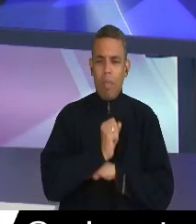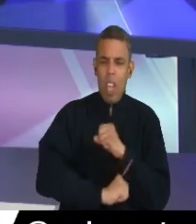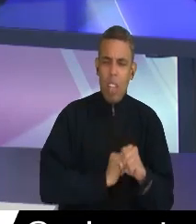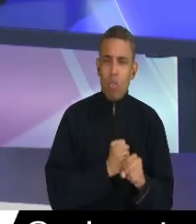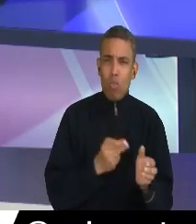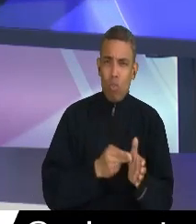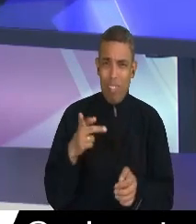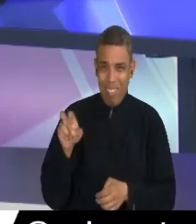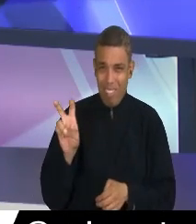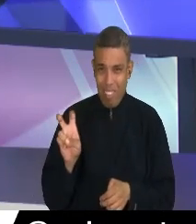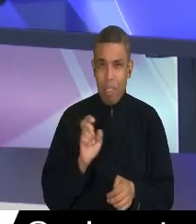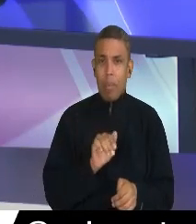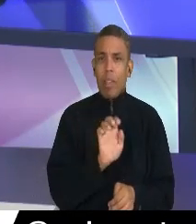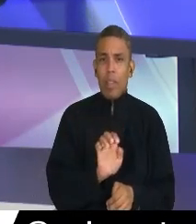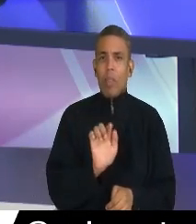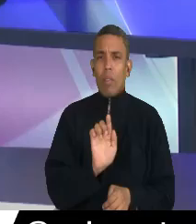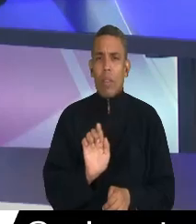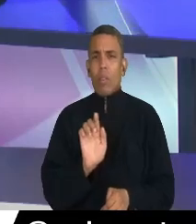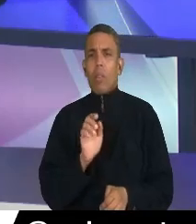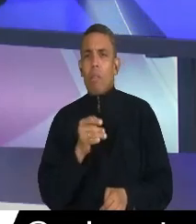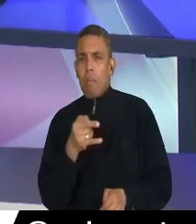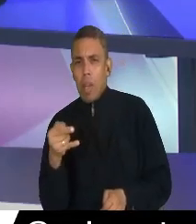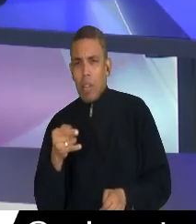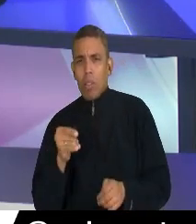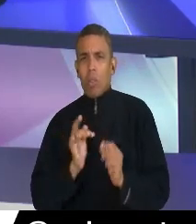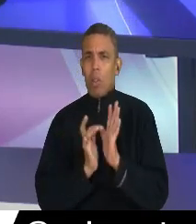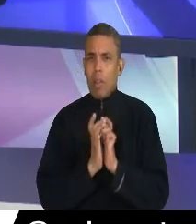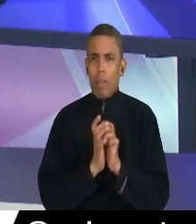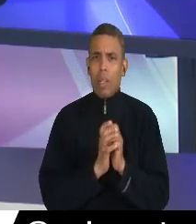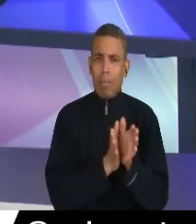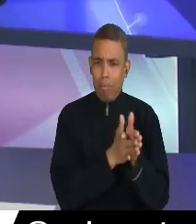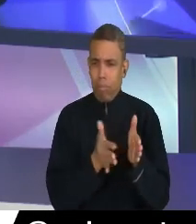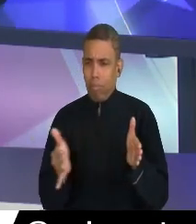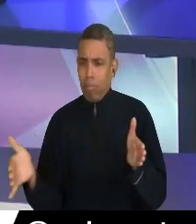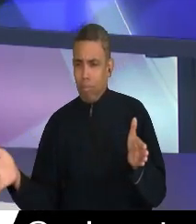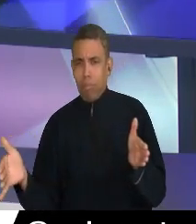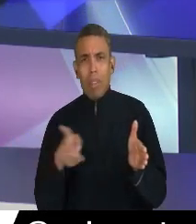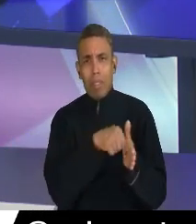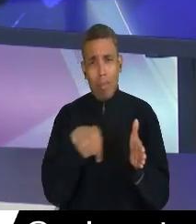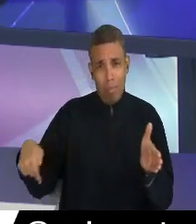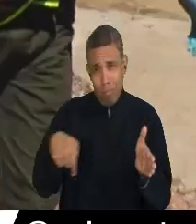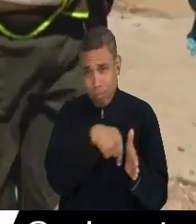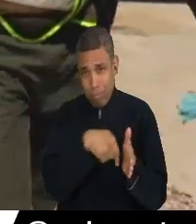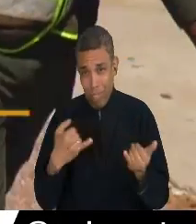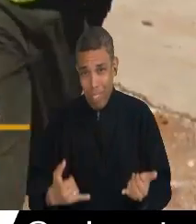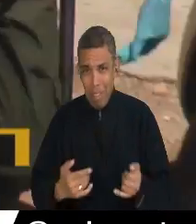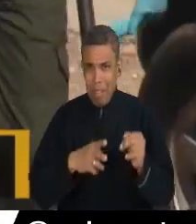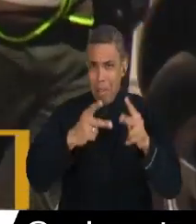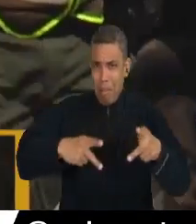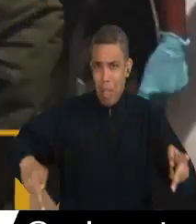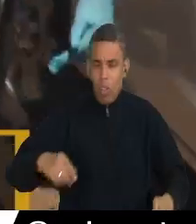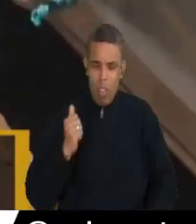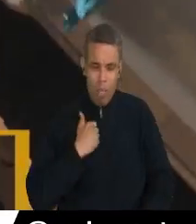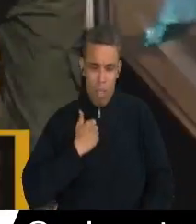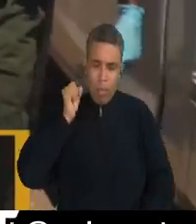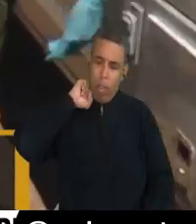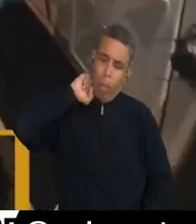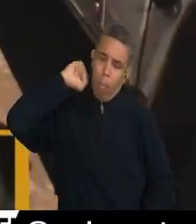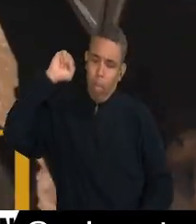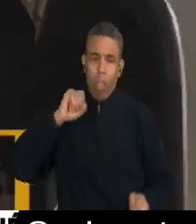las autoridades. En lo que va corrido del año, 9 personas han decidido quitarse la vida. En lo que va corrido de ese año,